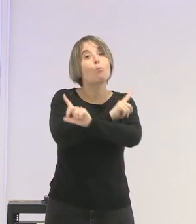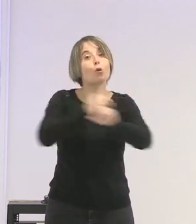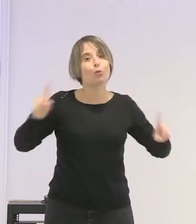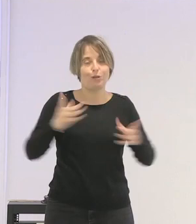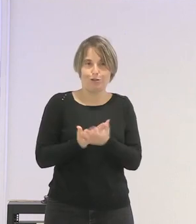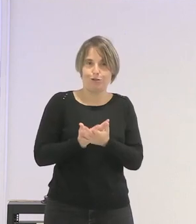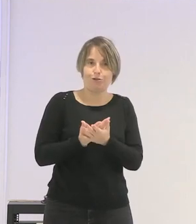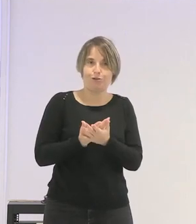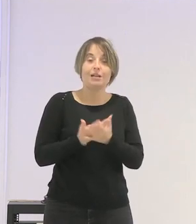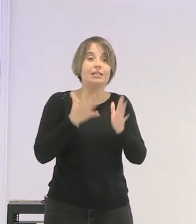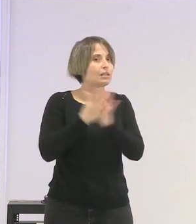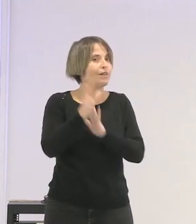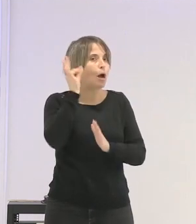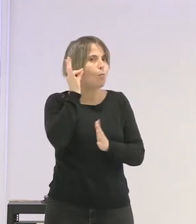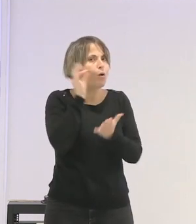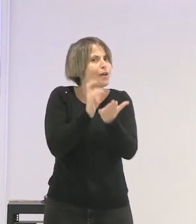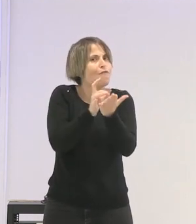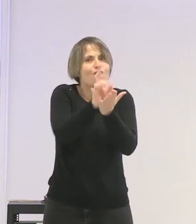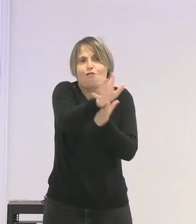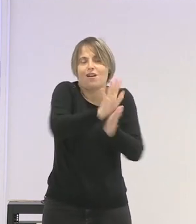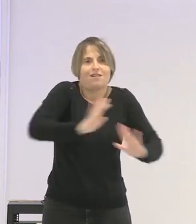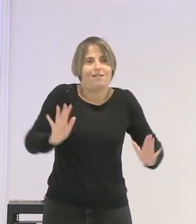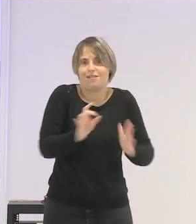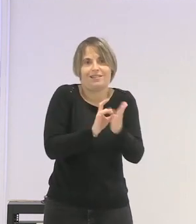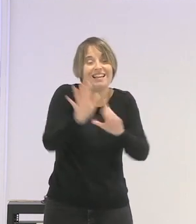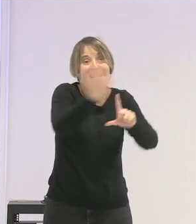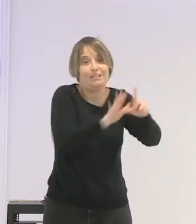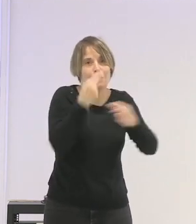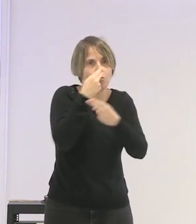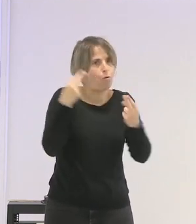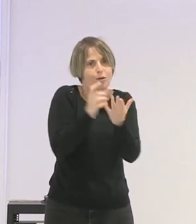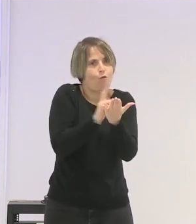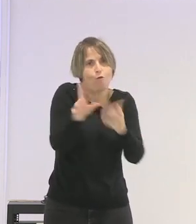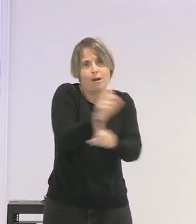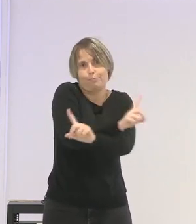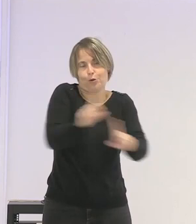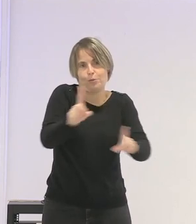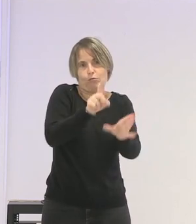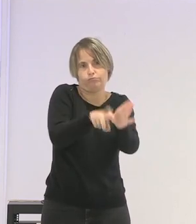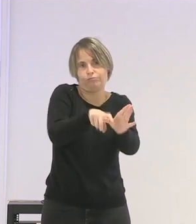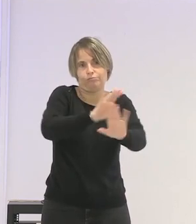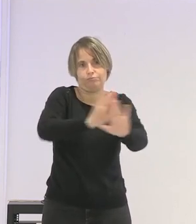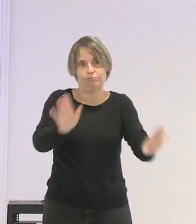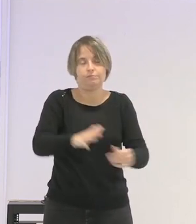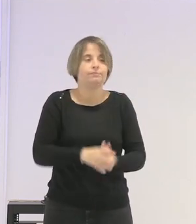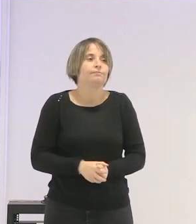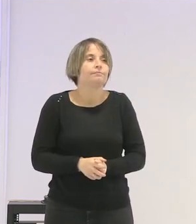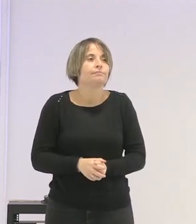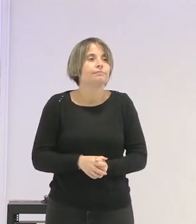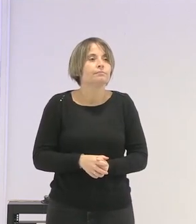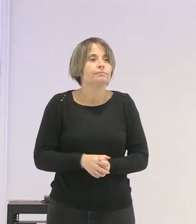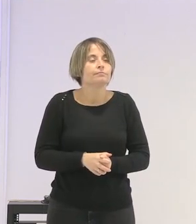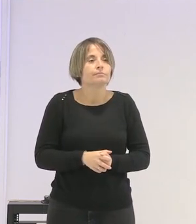como una manera de sacar a estas mujeres en el fondo de ese espacio público, ¿no? Entonces, bueno, esta, digamos,